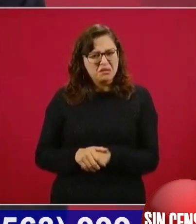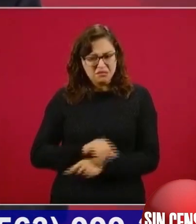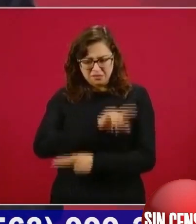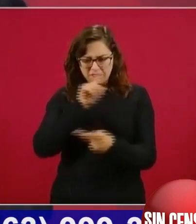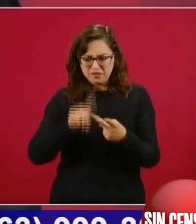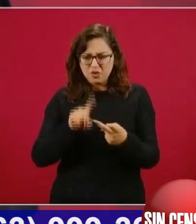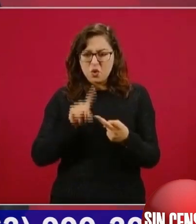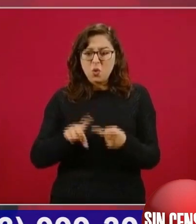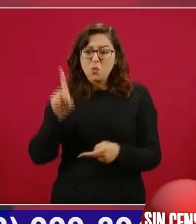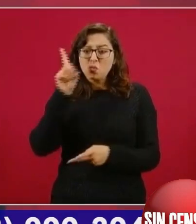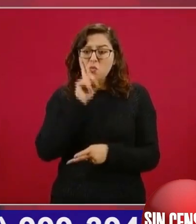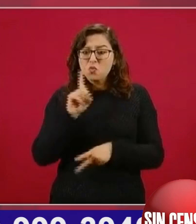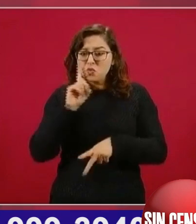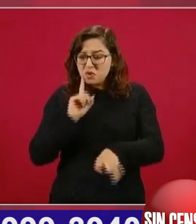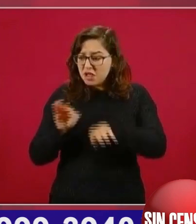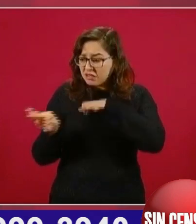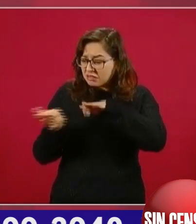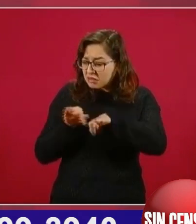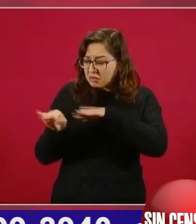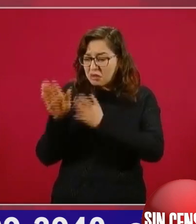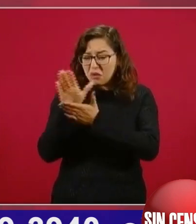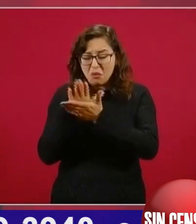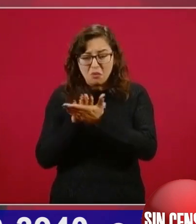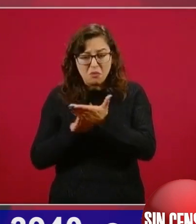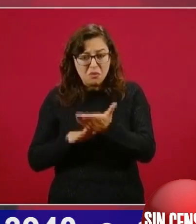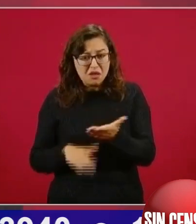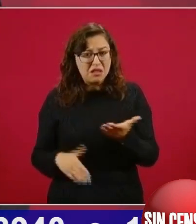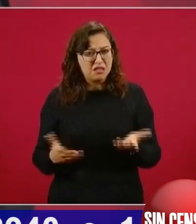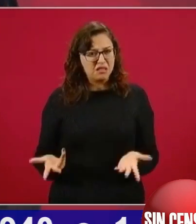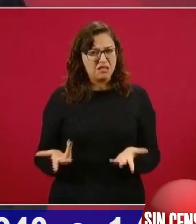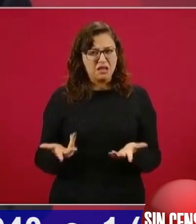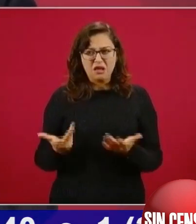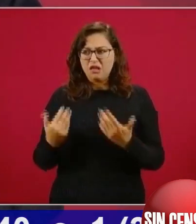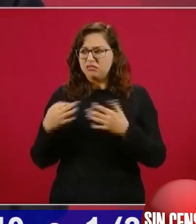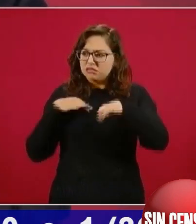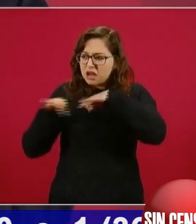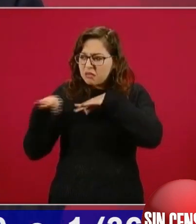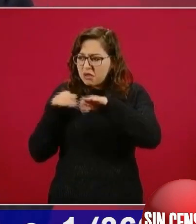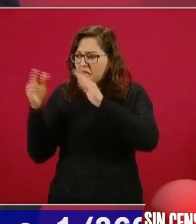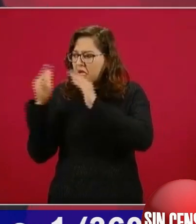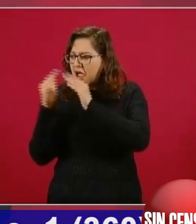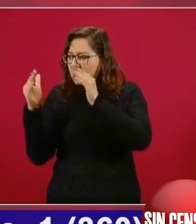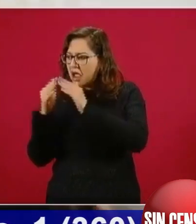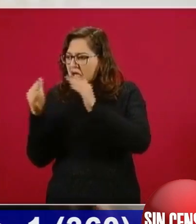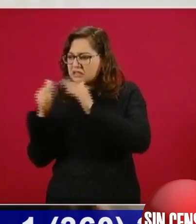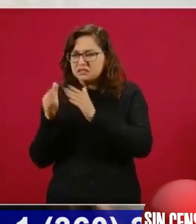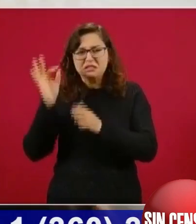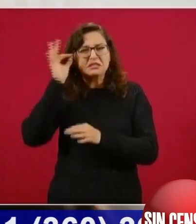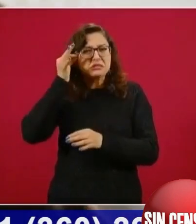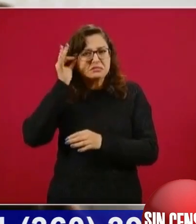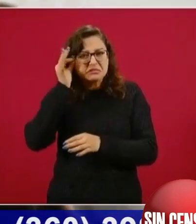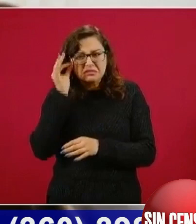una mujer obrera, a una trabajadora doméstica? No sabe.